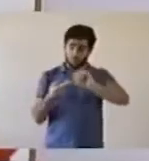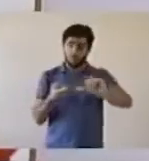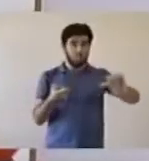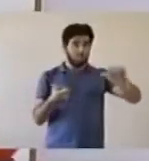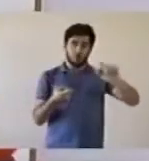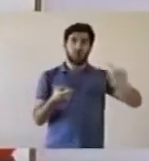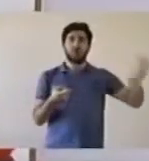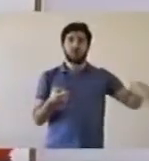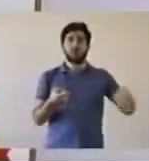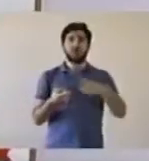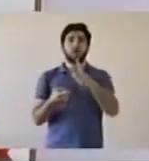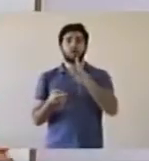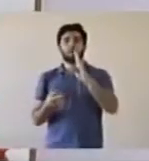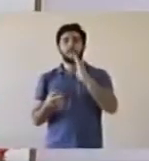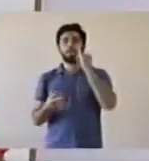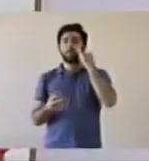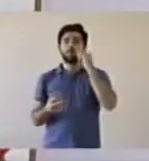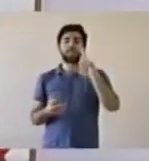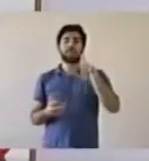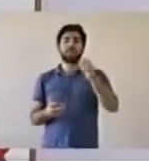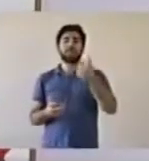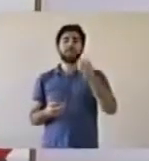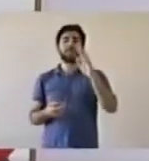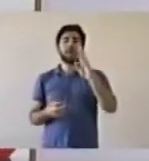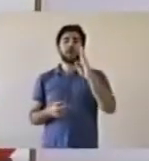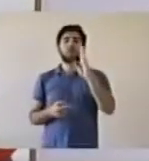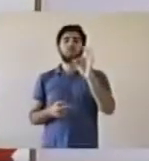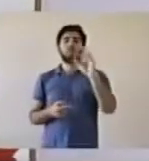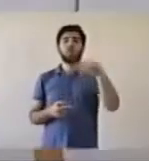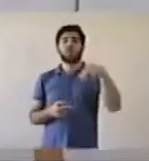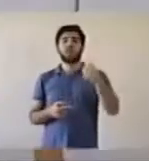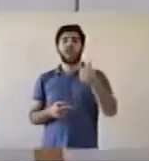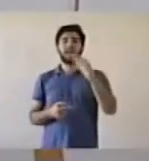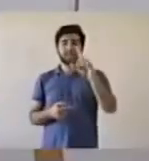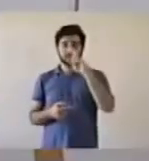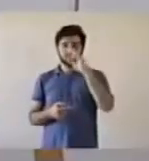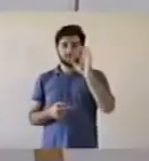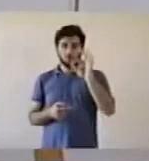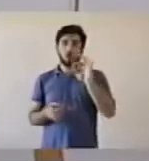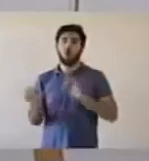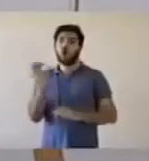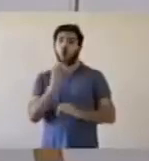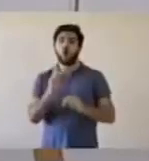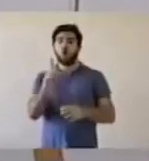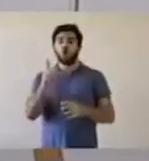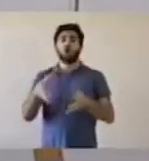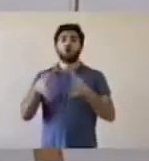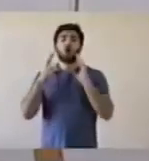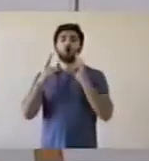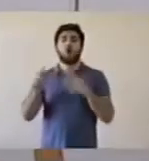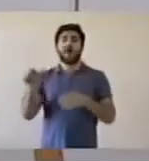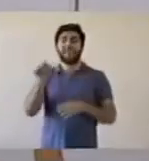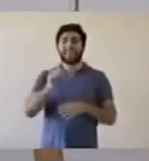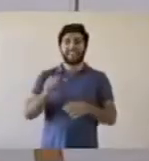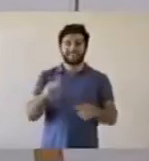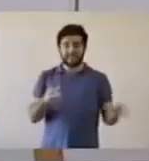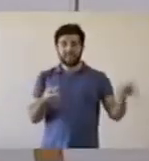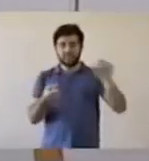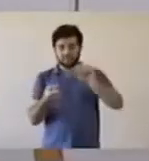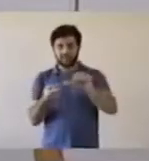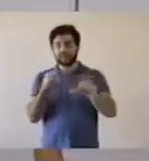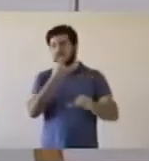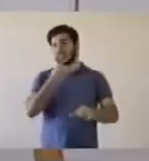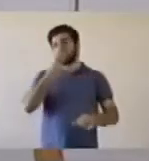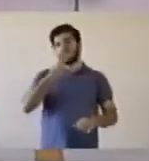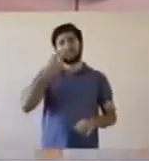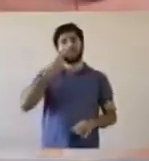dental, puedes utilizar bicarbonato de sodio o aceite de coco. Y si no tienes hilo dental, puedes utilizar un hilo